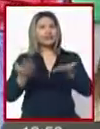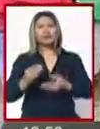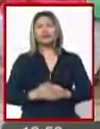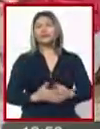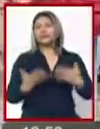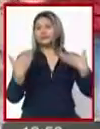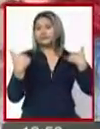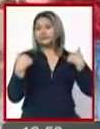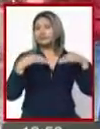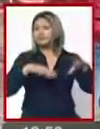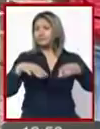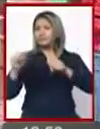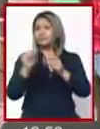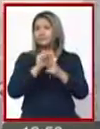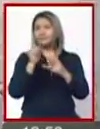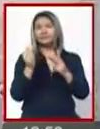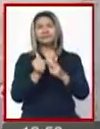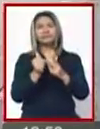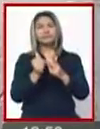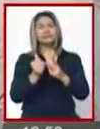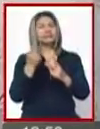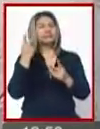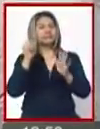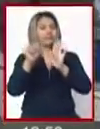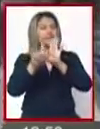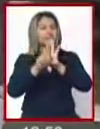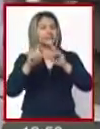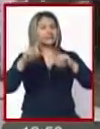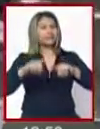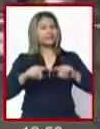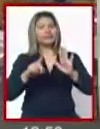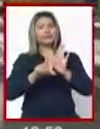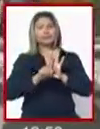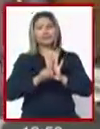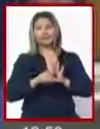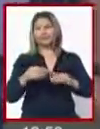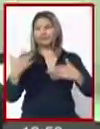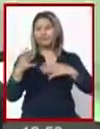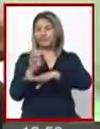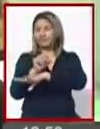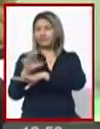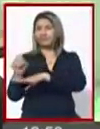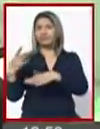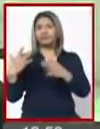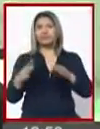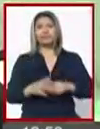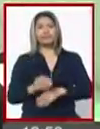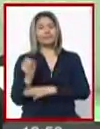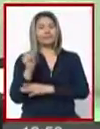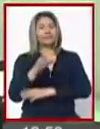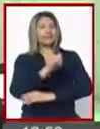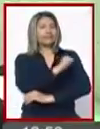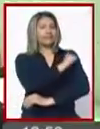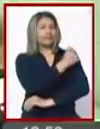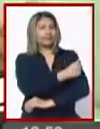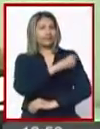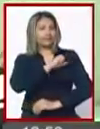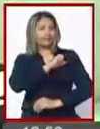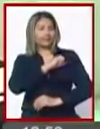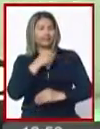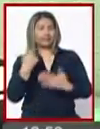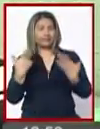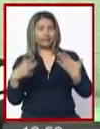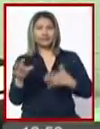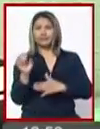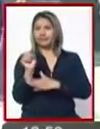de someterse a salidas alternativas previstas por ley. Ya hemos notificado también al comandante de la policía, hemos